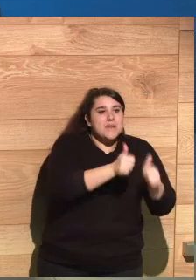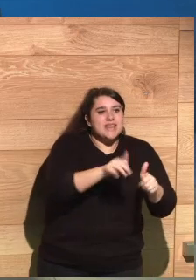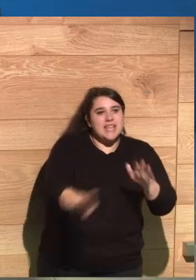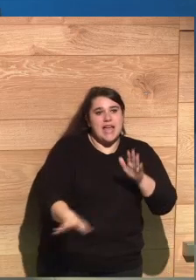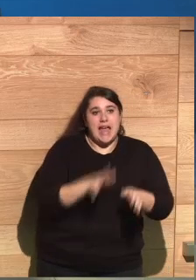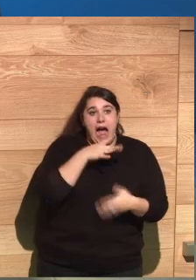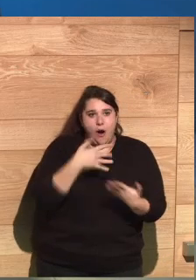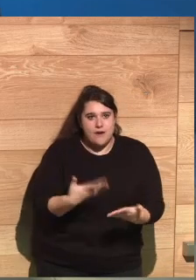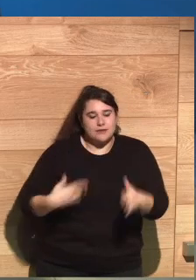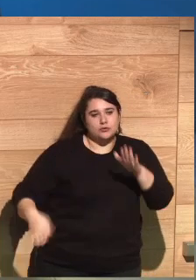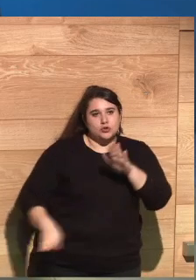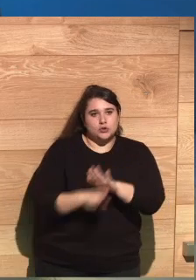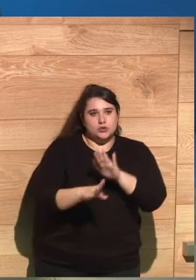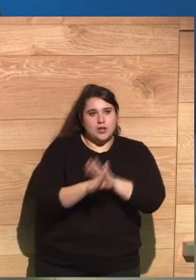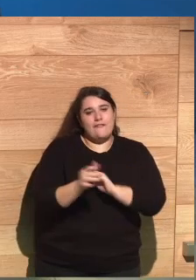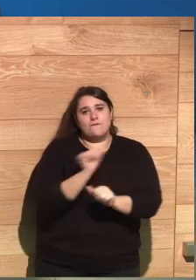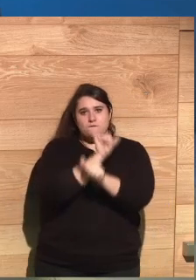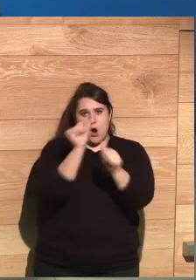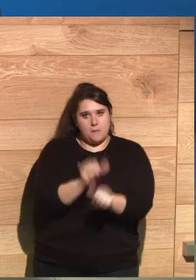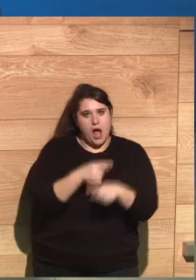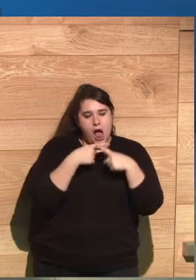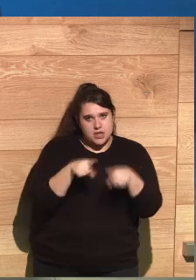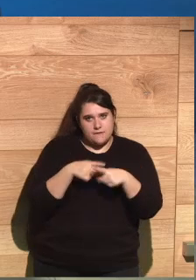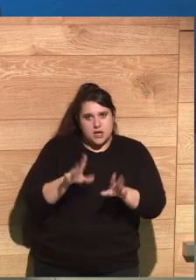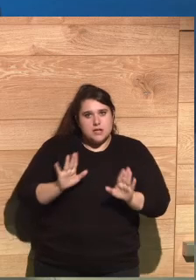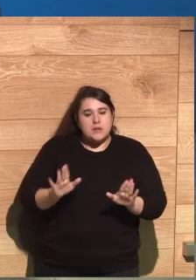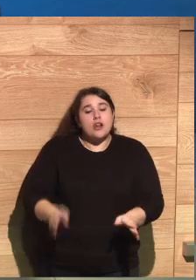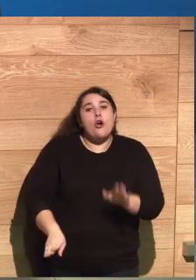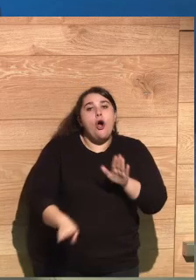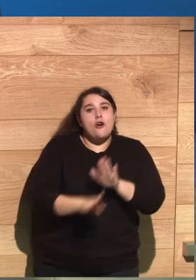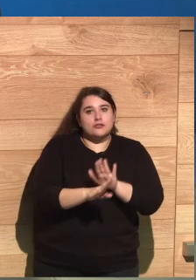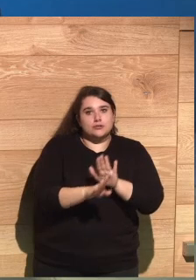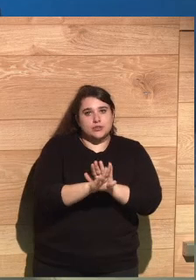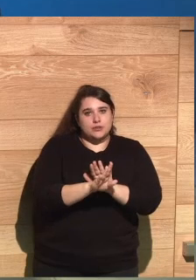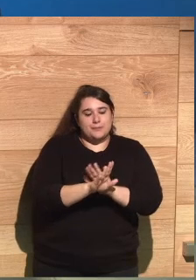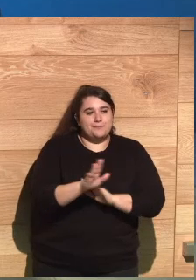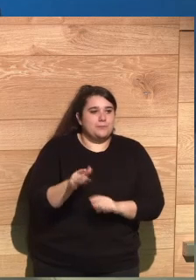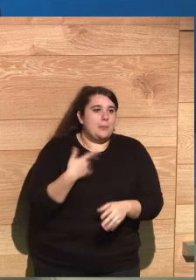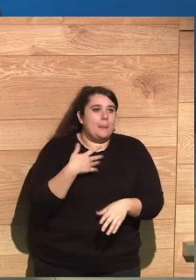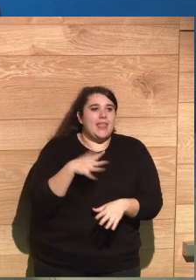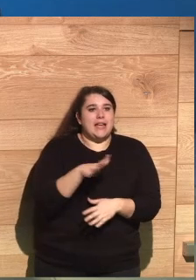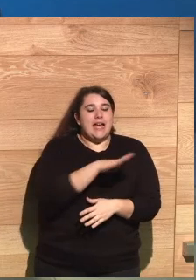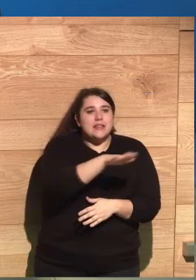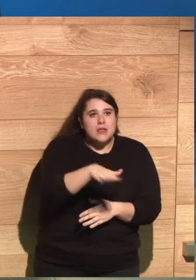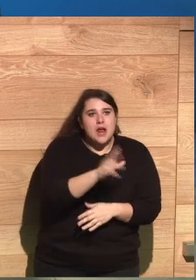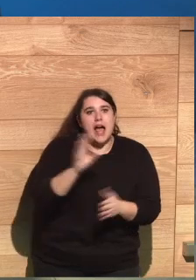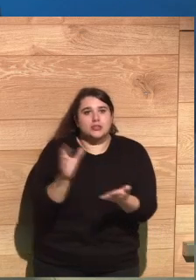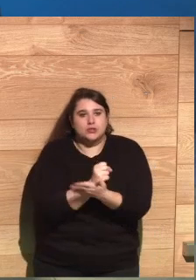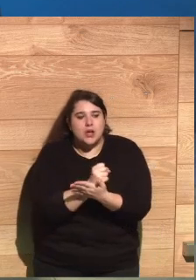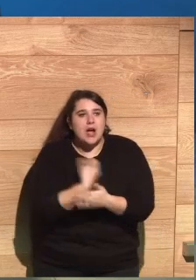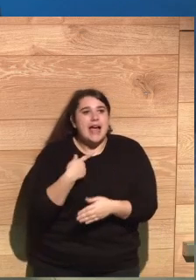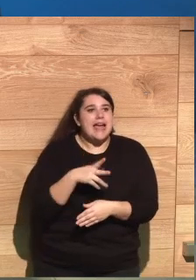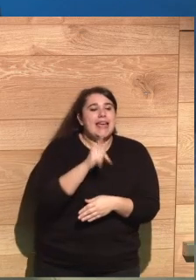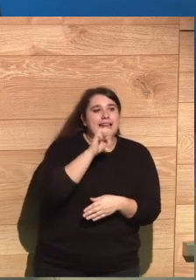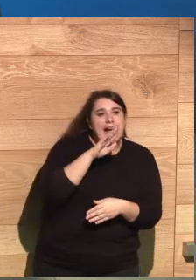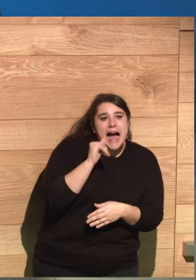continúa bajo formas diferentes, pero continúa prácticamente en todos los escenarios. Continúa en Afganistán, continúa en